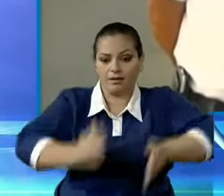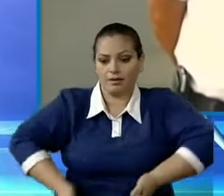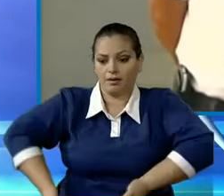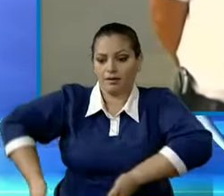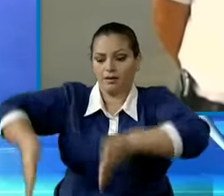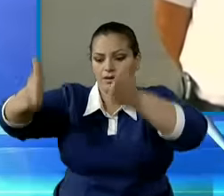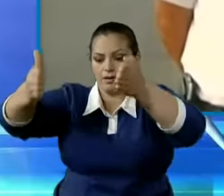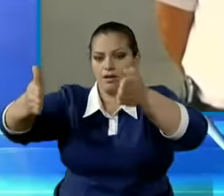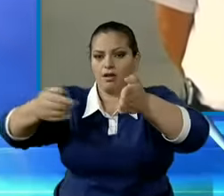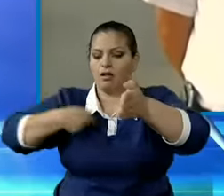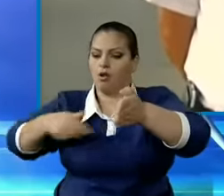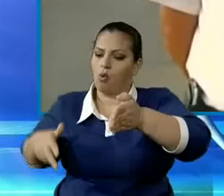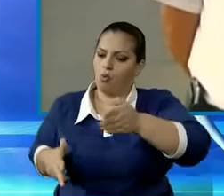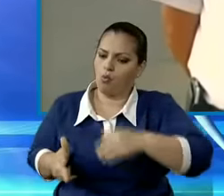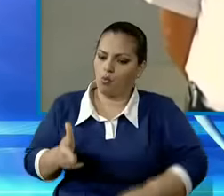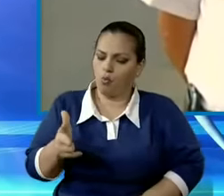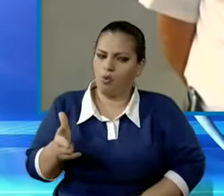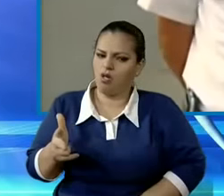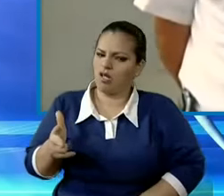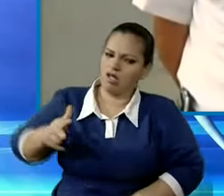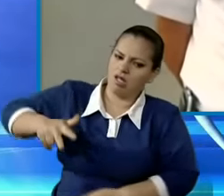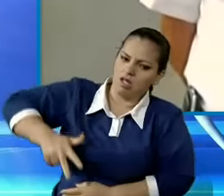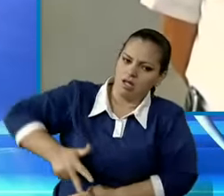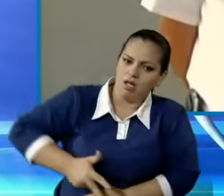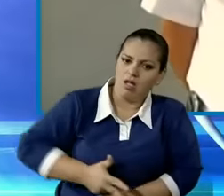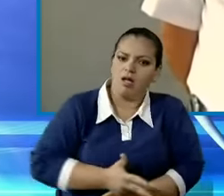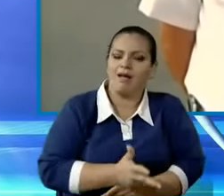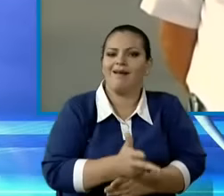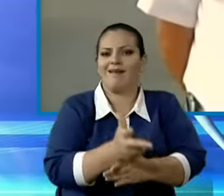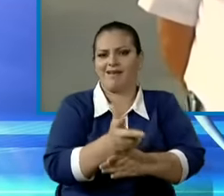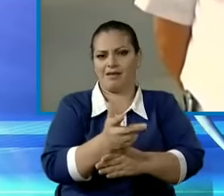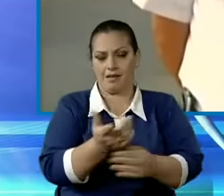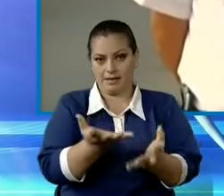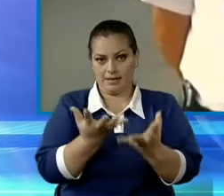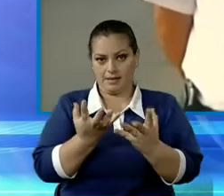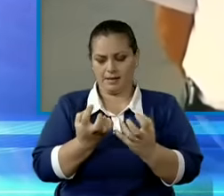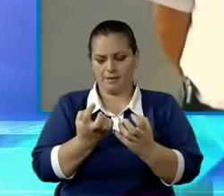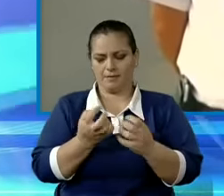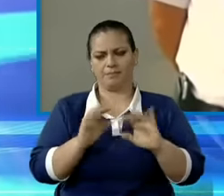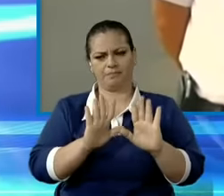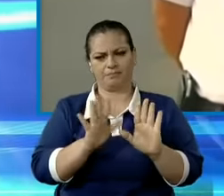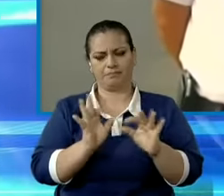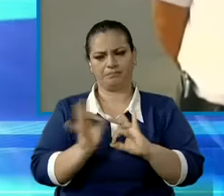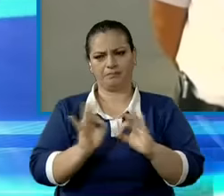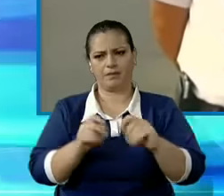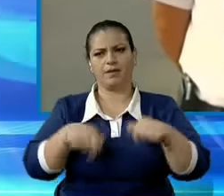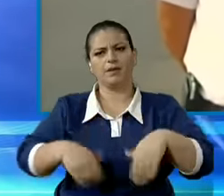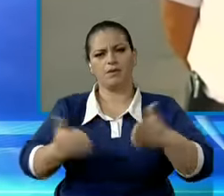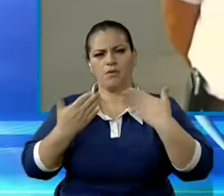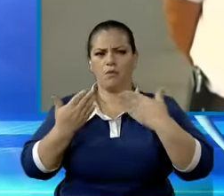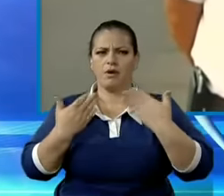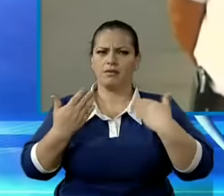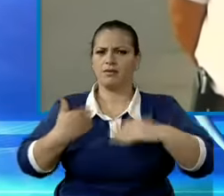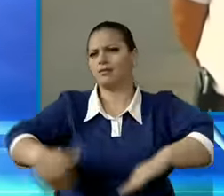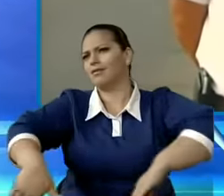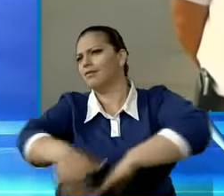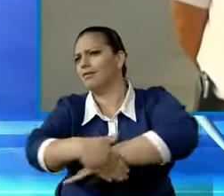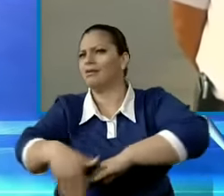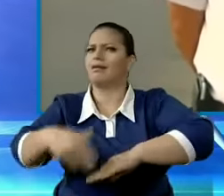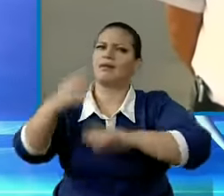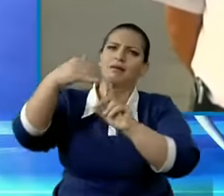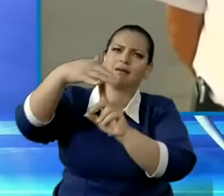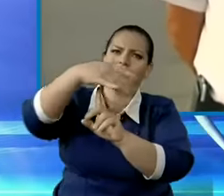esas puntas de las derivaciones, general, Guayaquil necesita áreas verdes, espacios verdes, arbolitos bonitos,